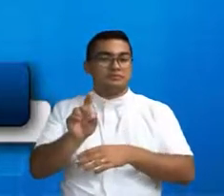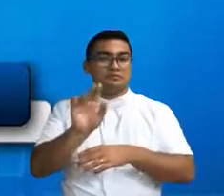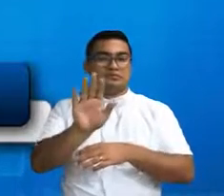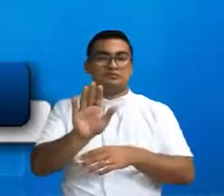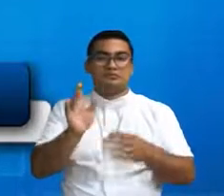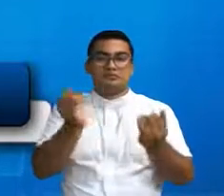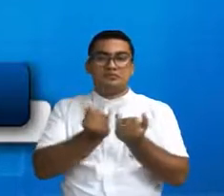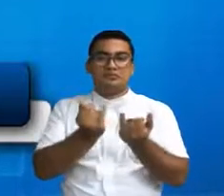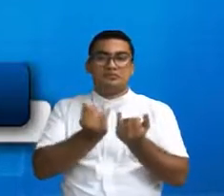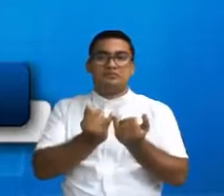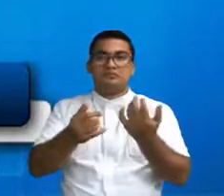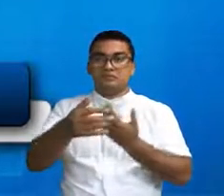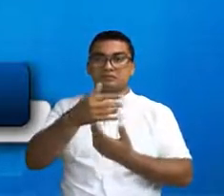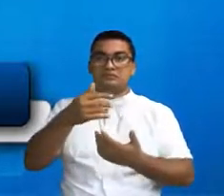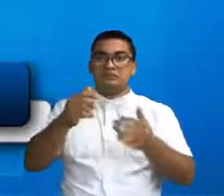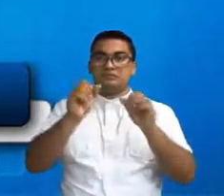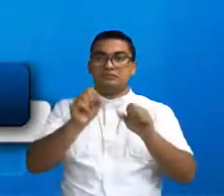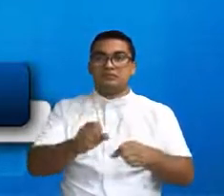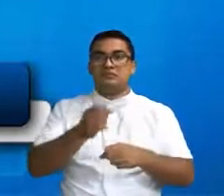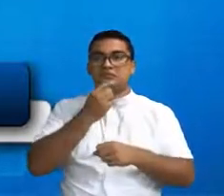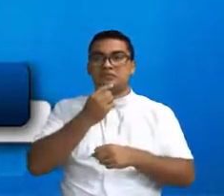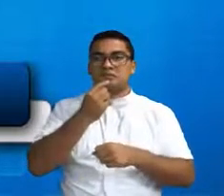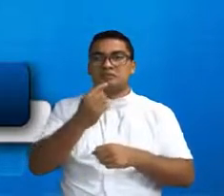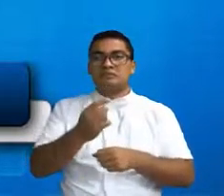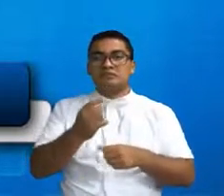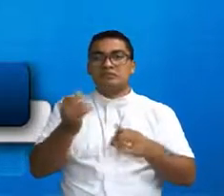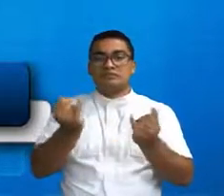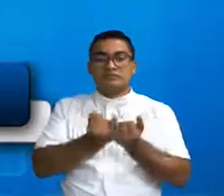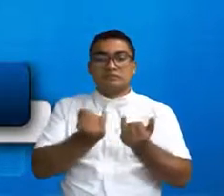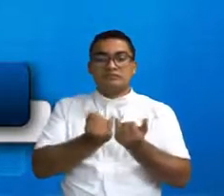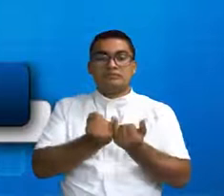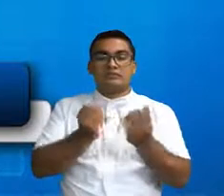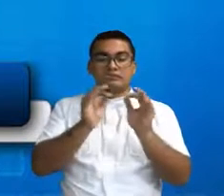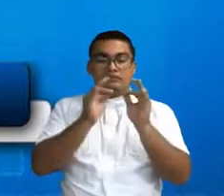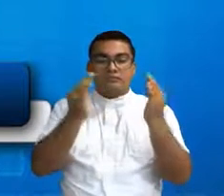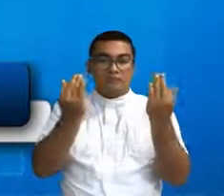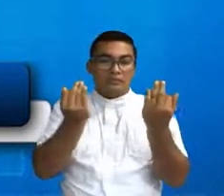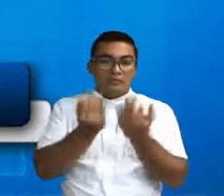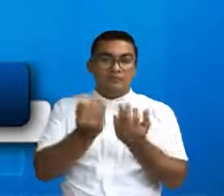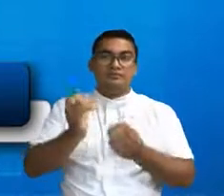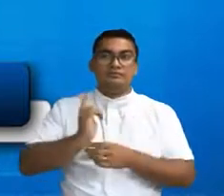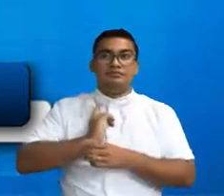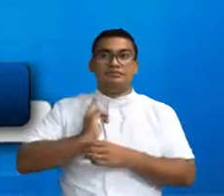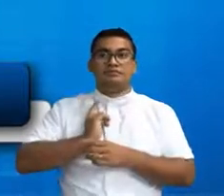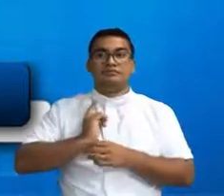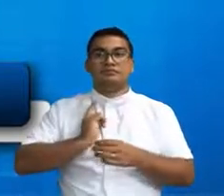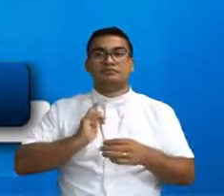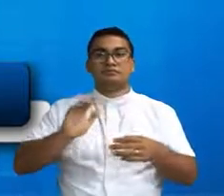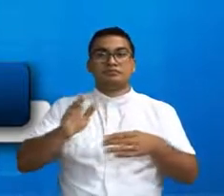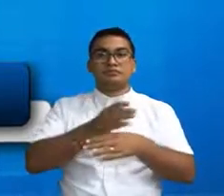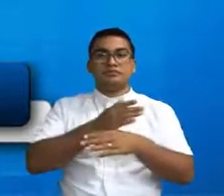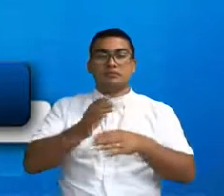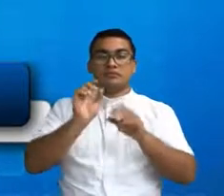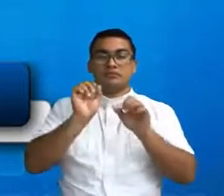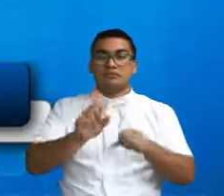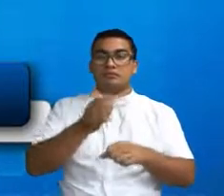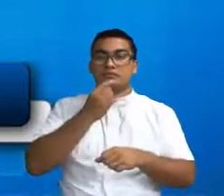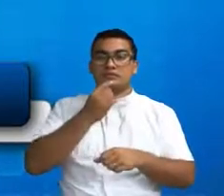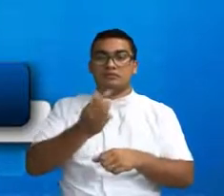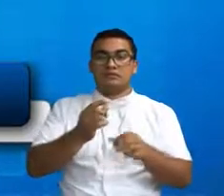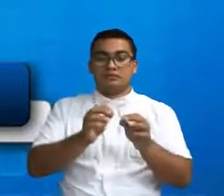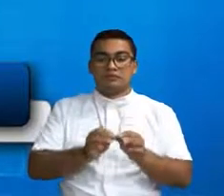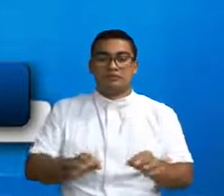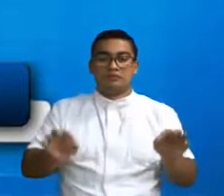las relaciones que puede tener con el ambiente familiar que maneja, el que rodea. Ahí es donde nosotros vamos a